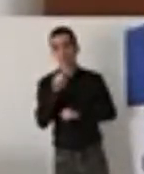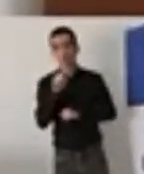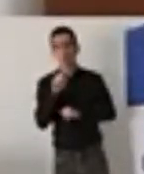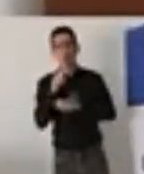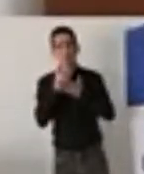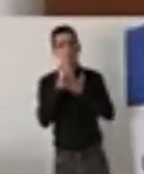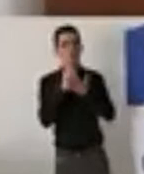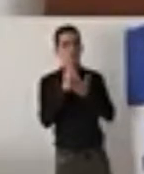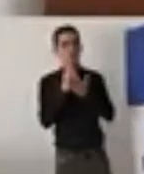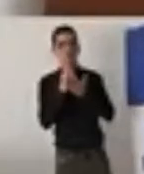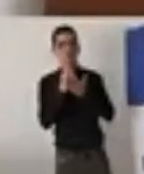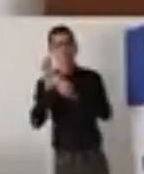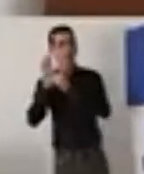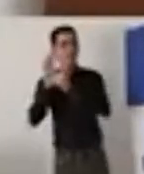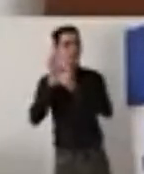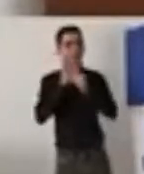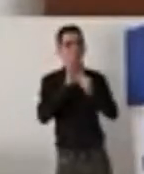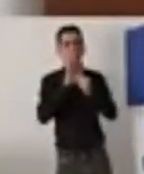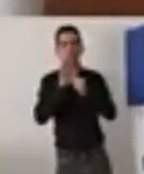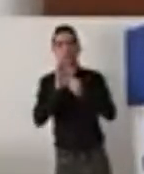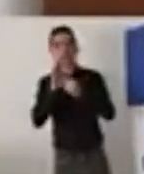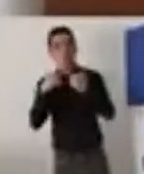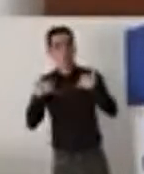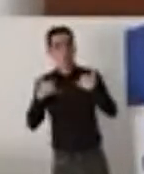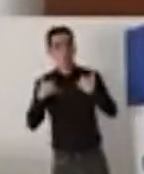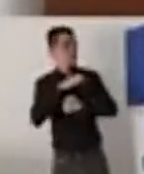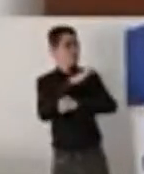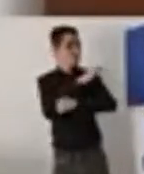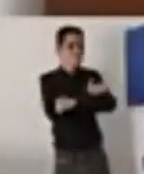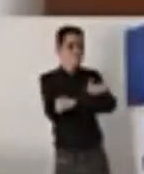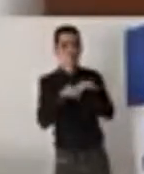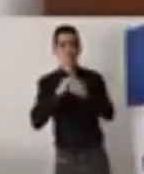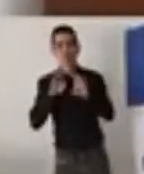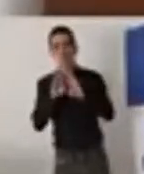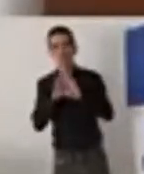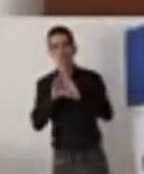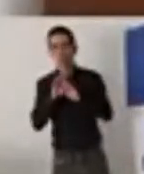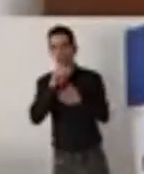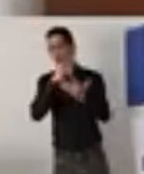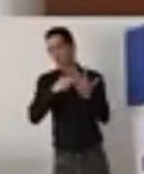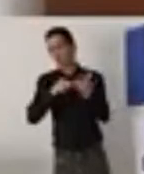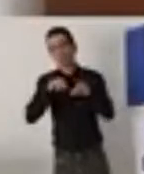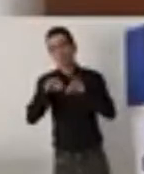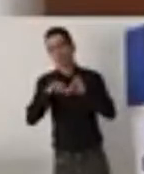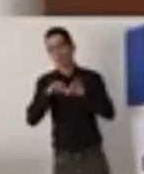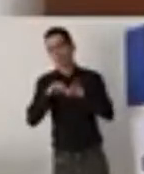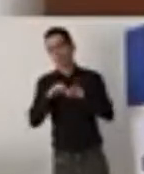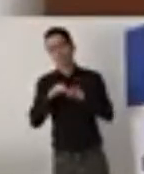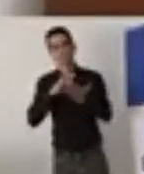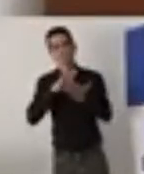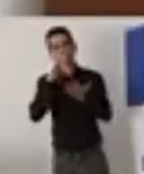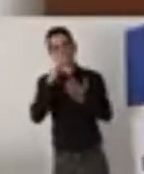más jóvenes de cómo participar, digamos, también en la incidencia de las políticas públicas, ¿no? Yo nada más quisiera